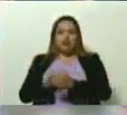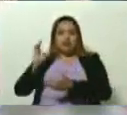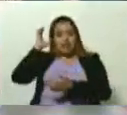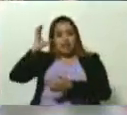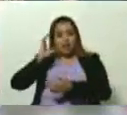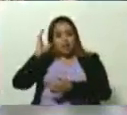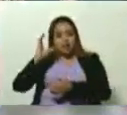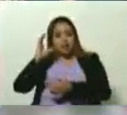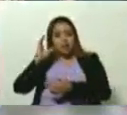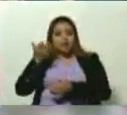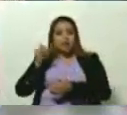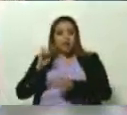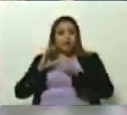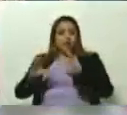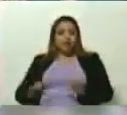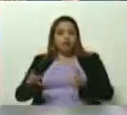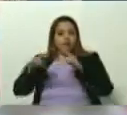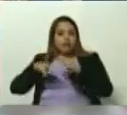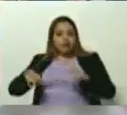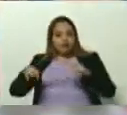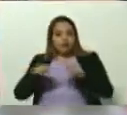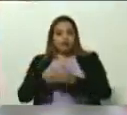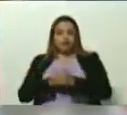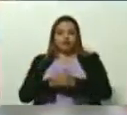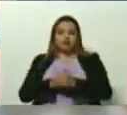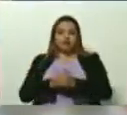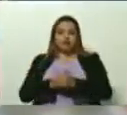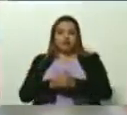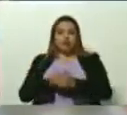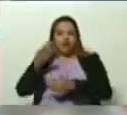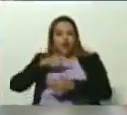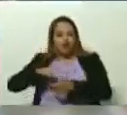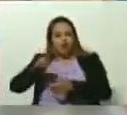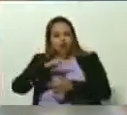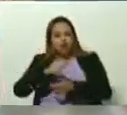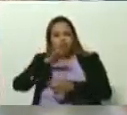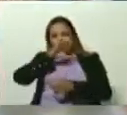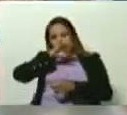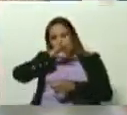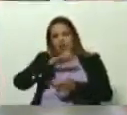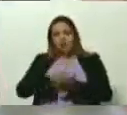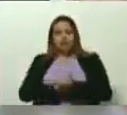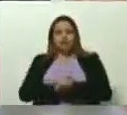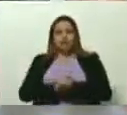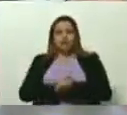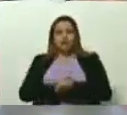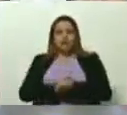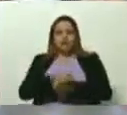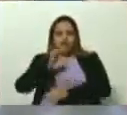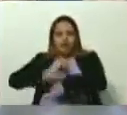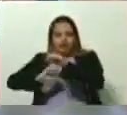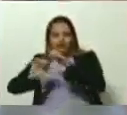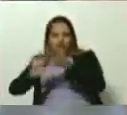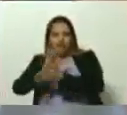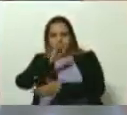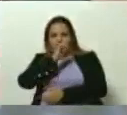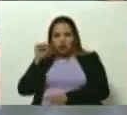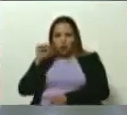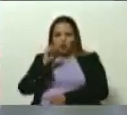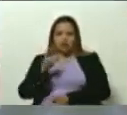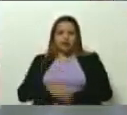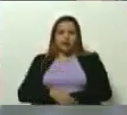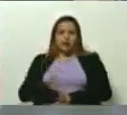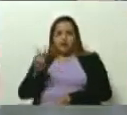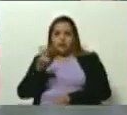capacidades que tiene nuestro cuerpo. Todo el uso de canes para la lucha contra las drogas. Venezuela